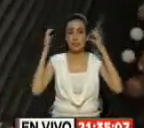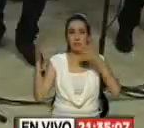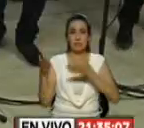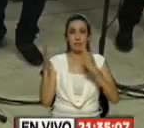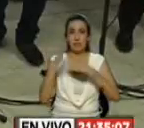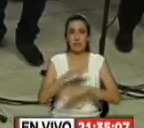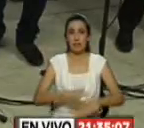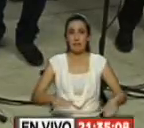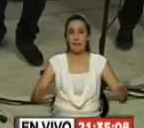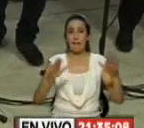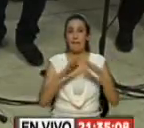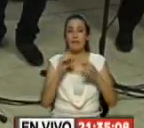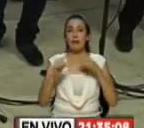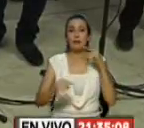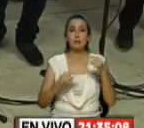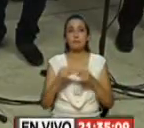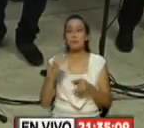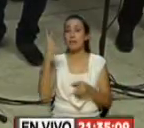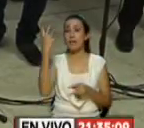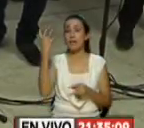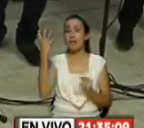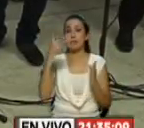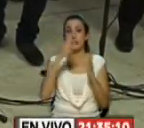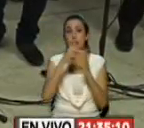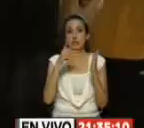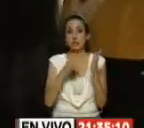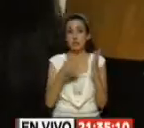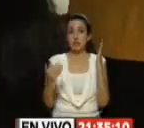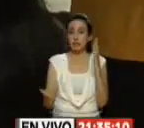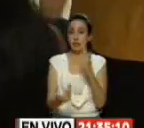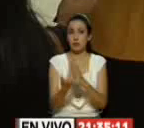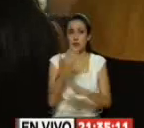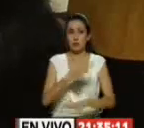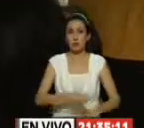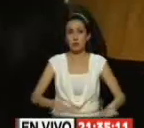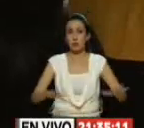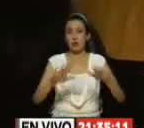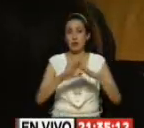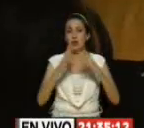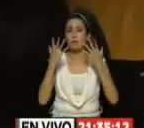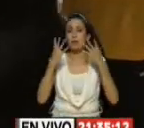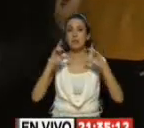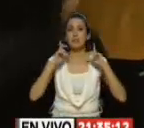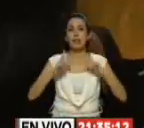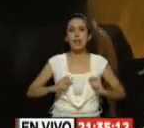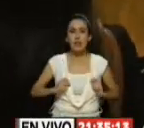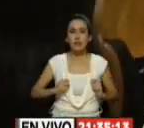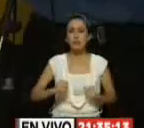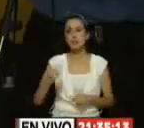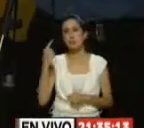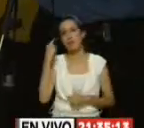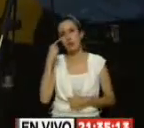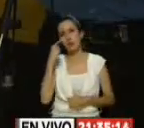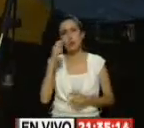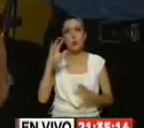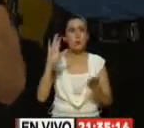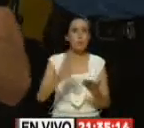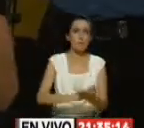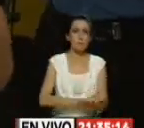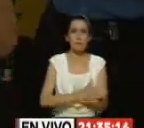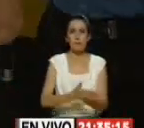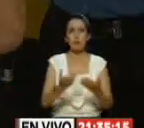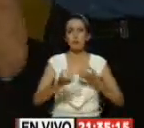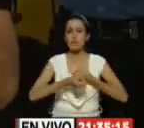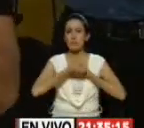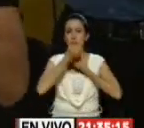servir a todos. Hemos creado 14 nuevos programas pensando en la salud de la gente, en música, en buena